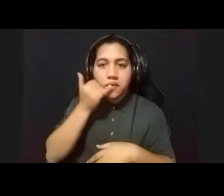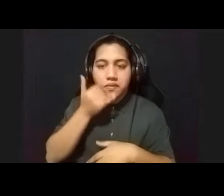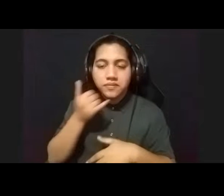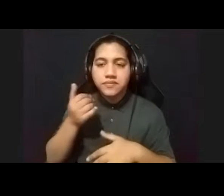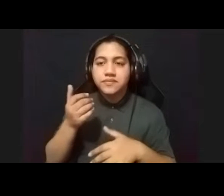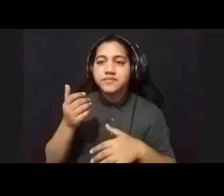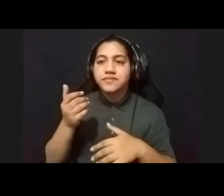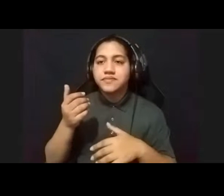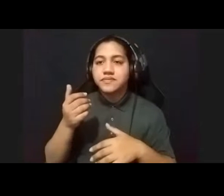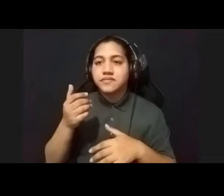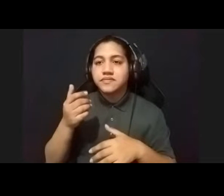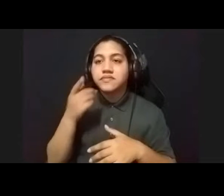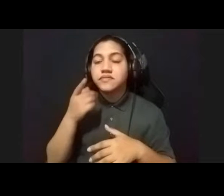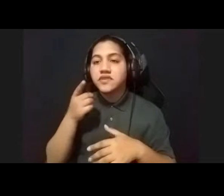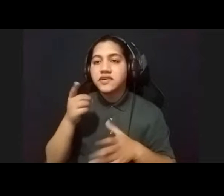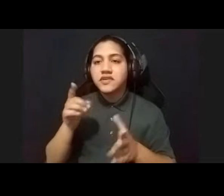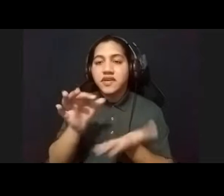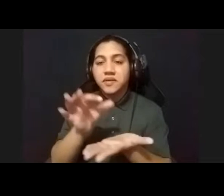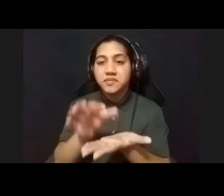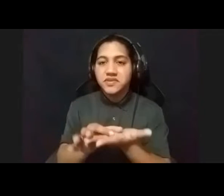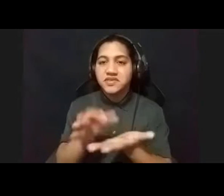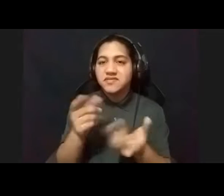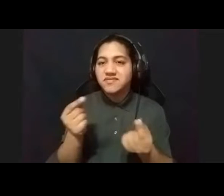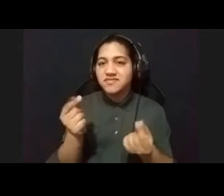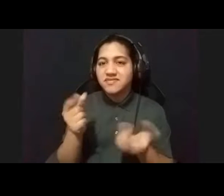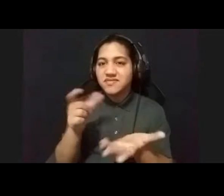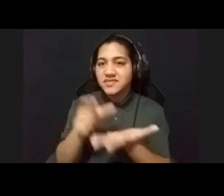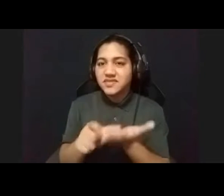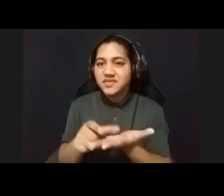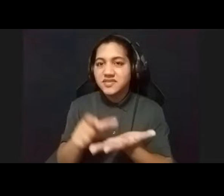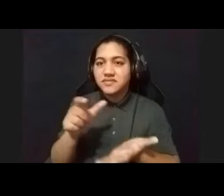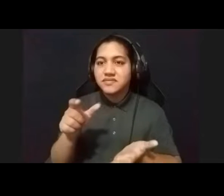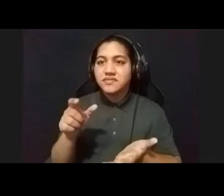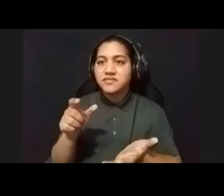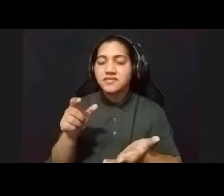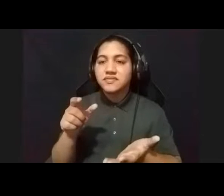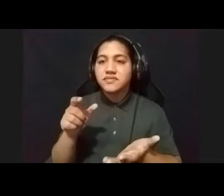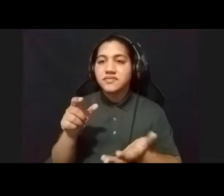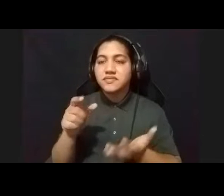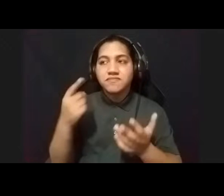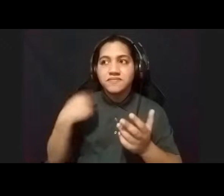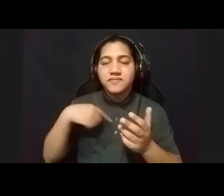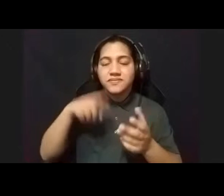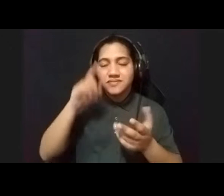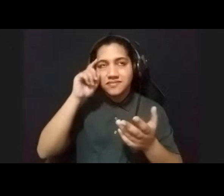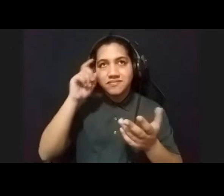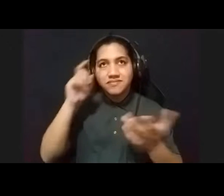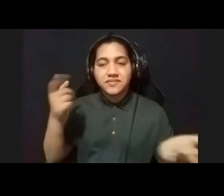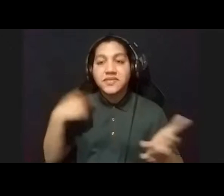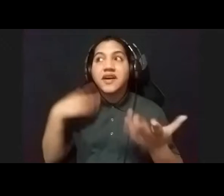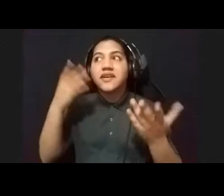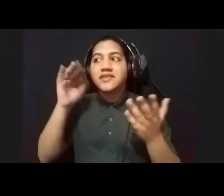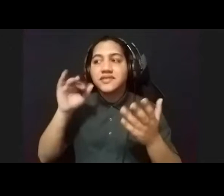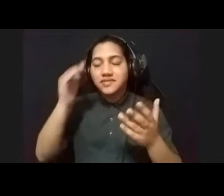Era una peseta. ¿Qué voy a hacer con una peseta? Con una peseta, se preguntó Martina. Ah, ya sé lo que voy a